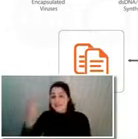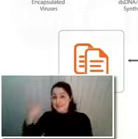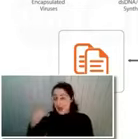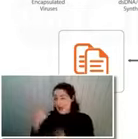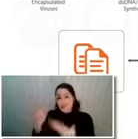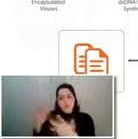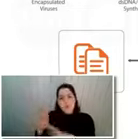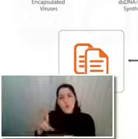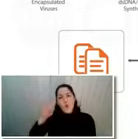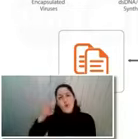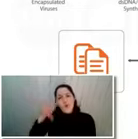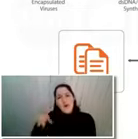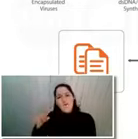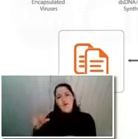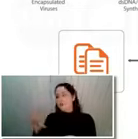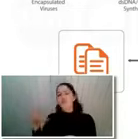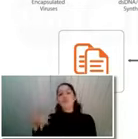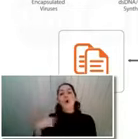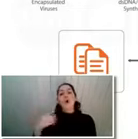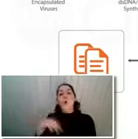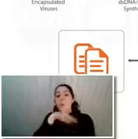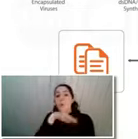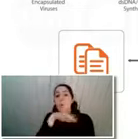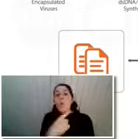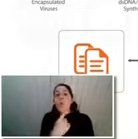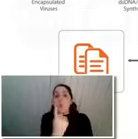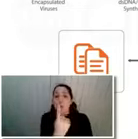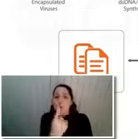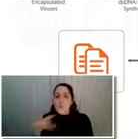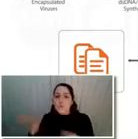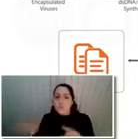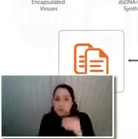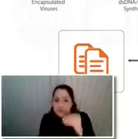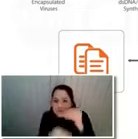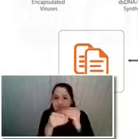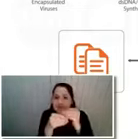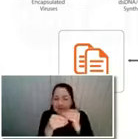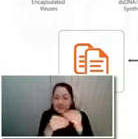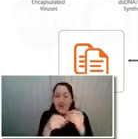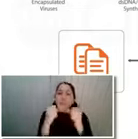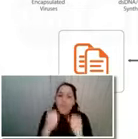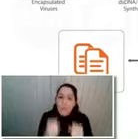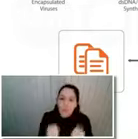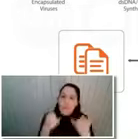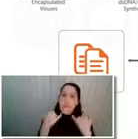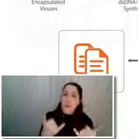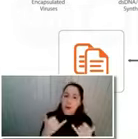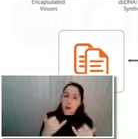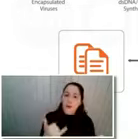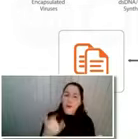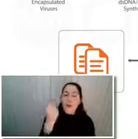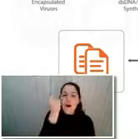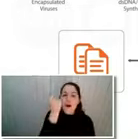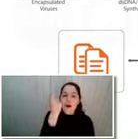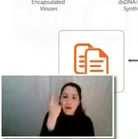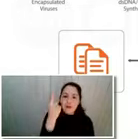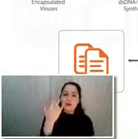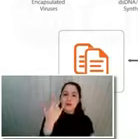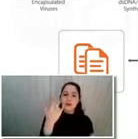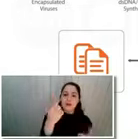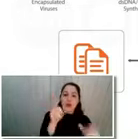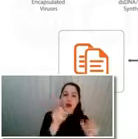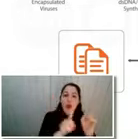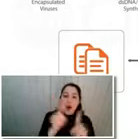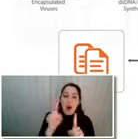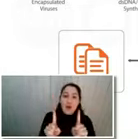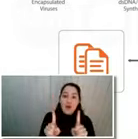de sus nucleótidos que componen su material genético, nosotros podemos seleccionar zonas, hacer artificialmente